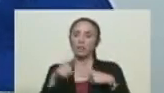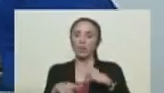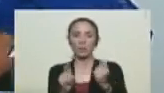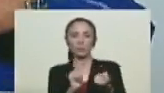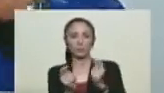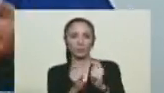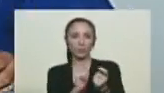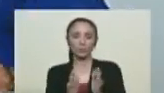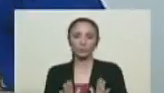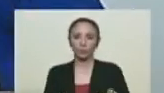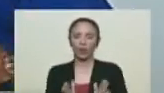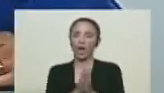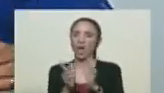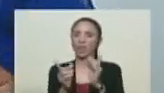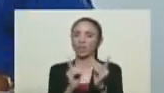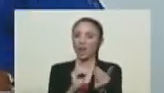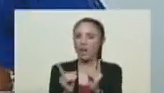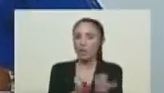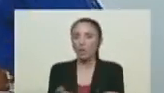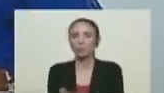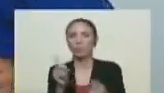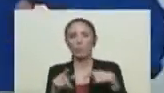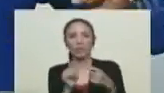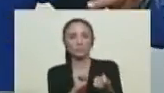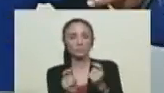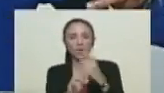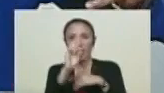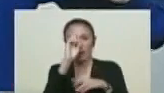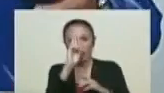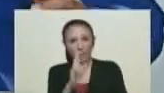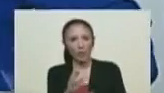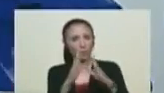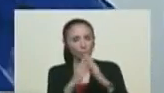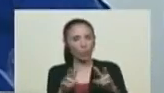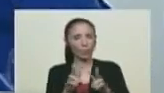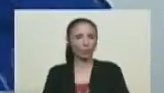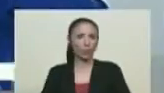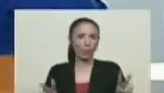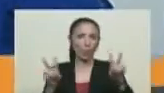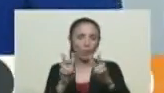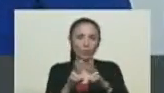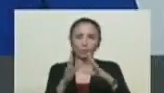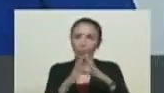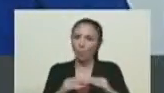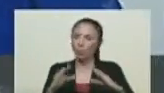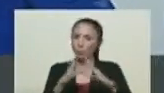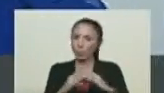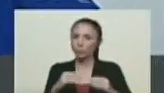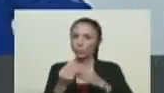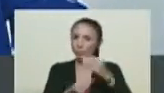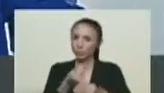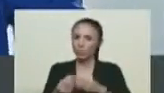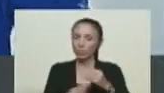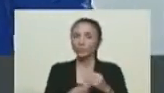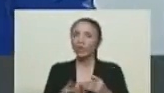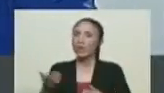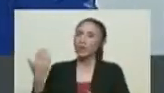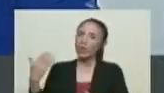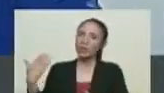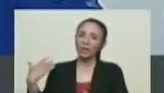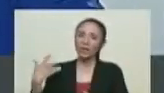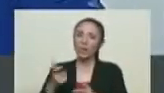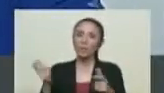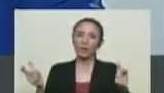la que hicimos, en base al diálogo, al respeto, con presencia internacional, cuando me reuní en la